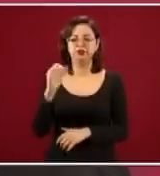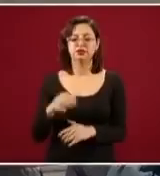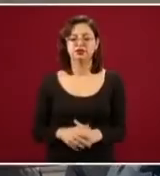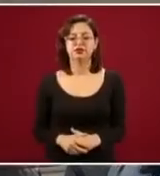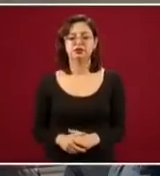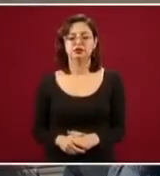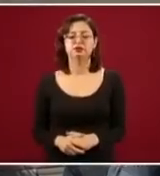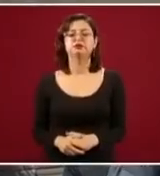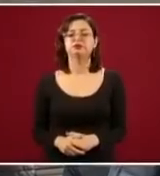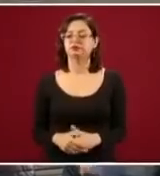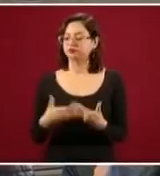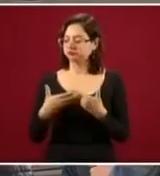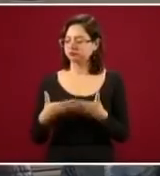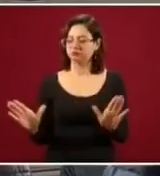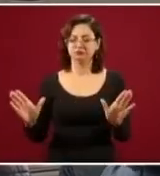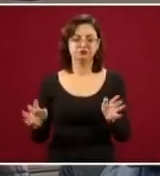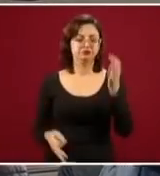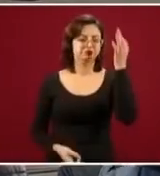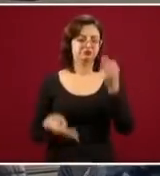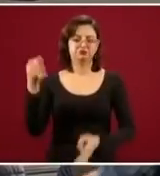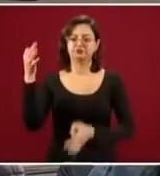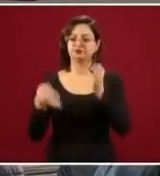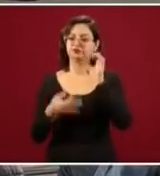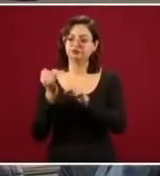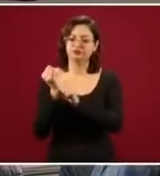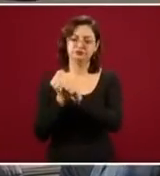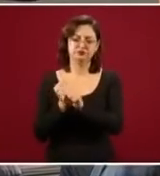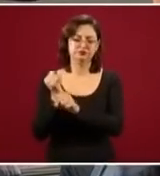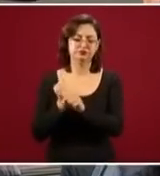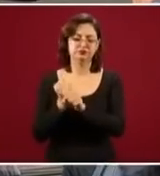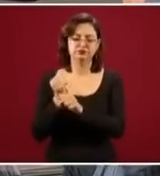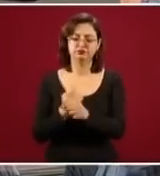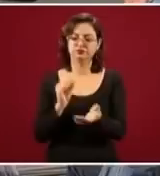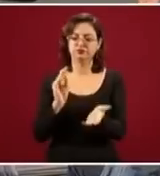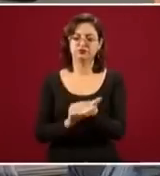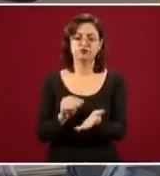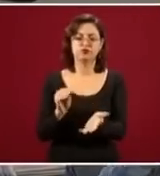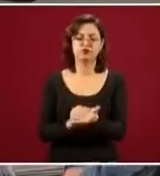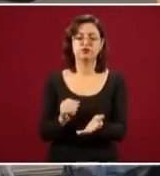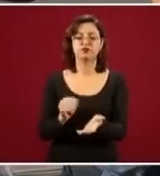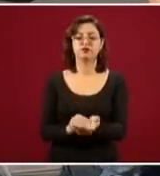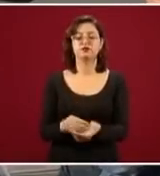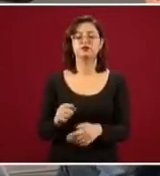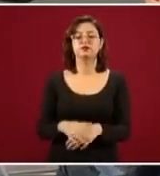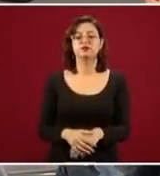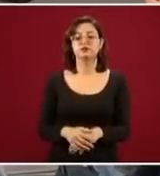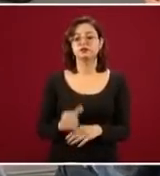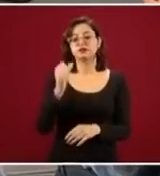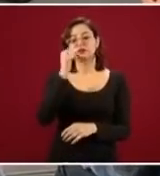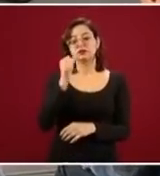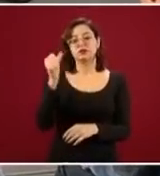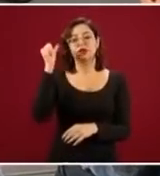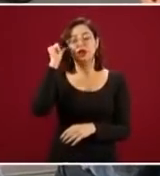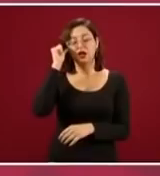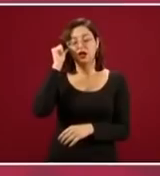sigue abierta la investigación. Ayer iba a informar sobre eso